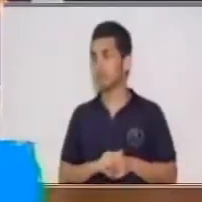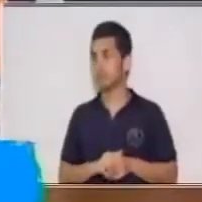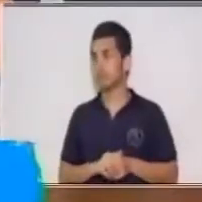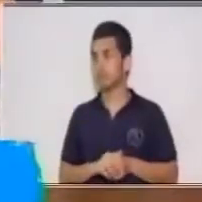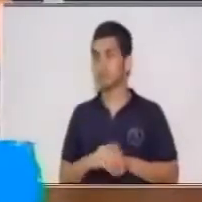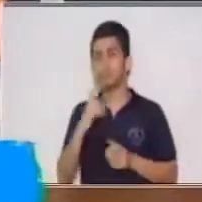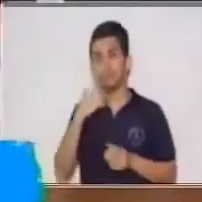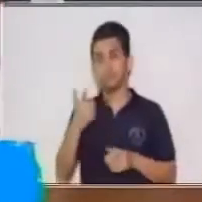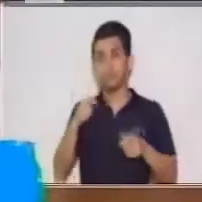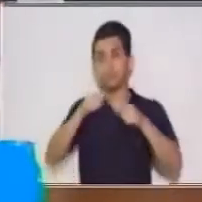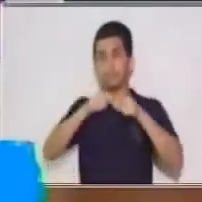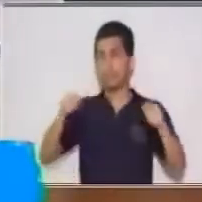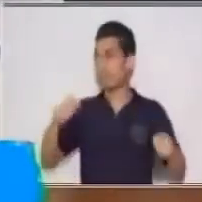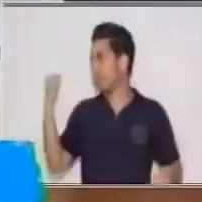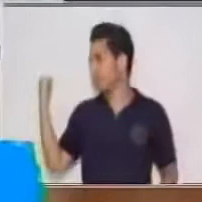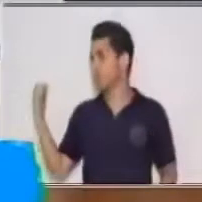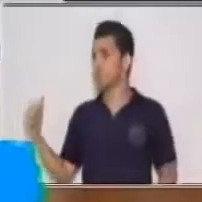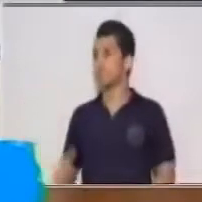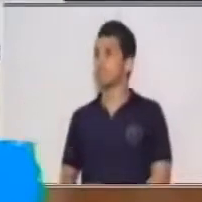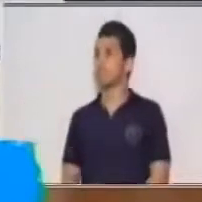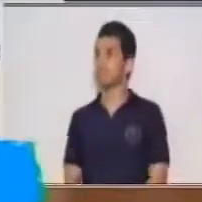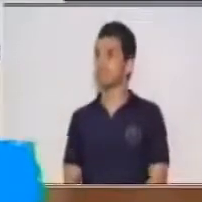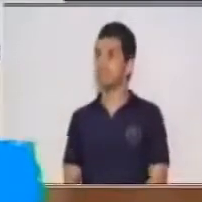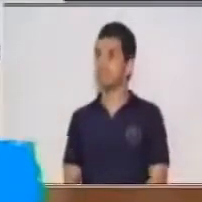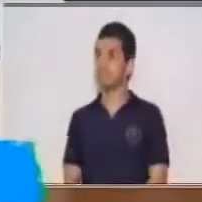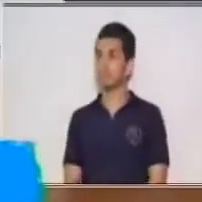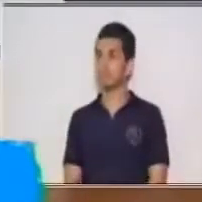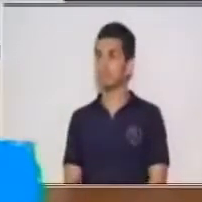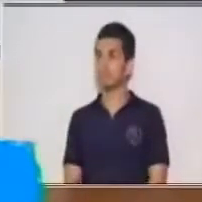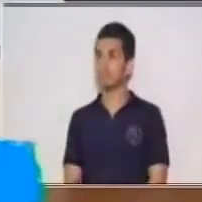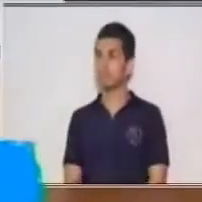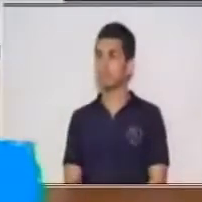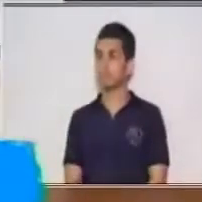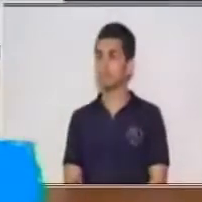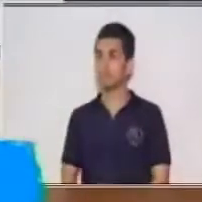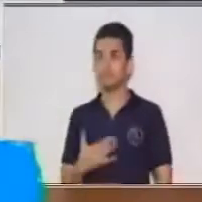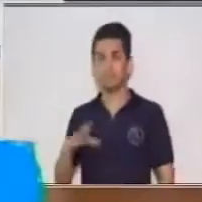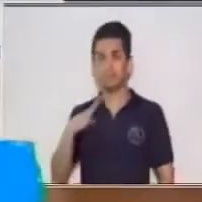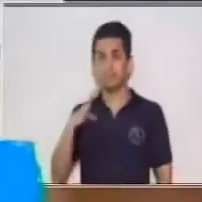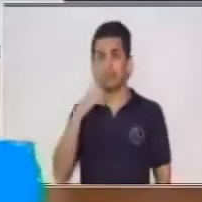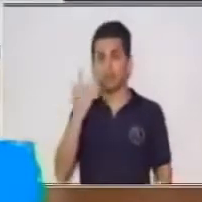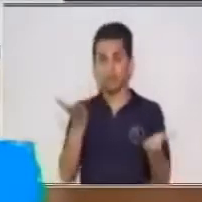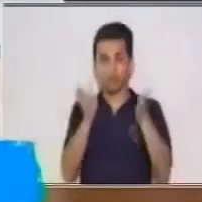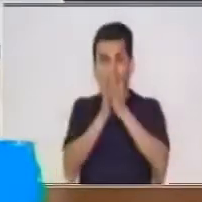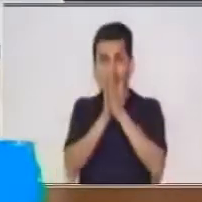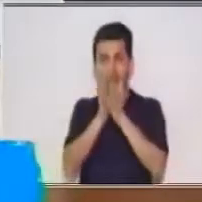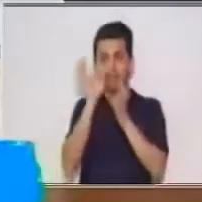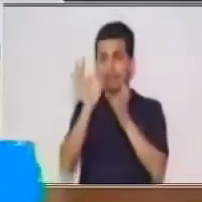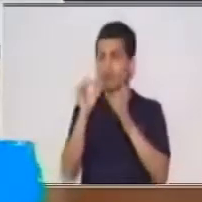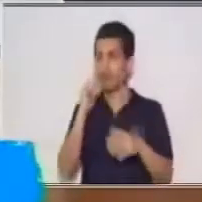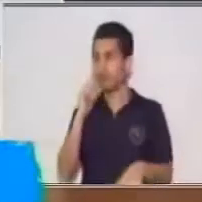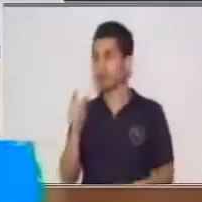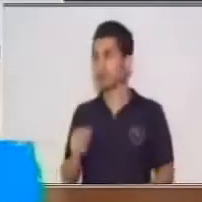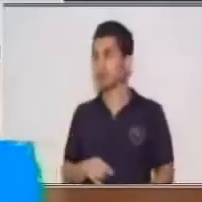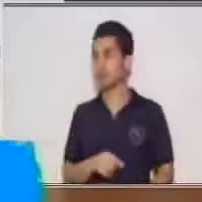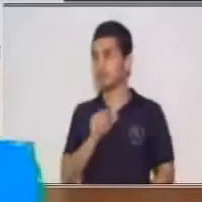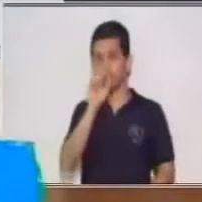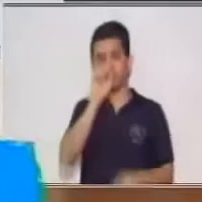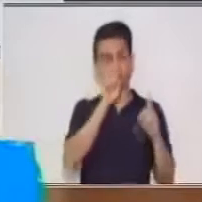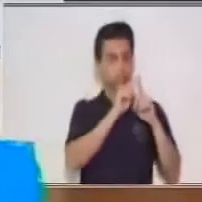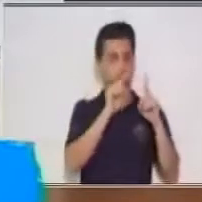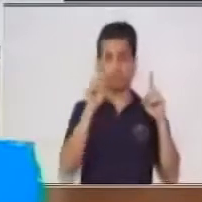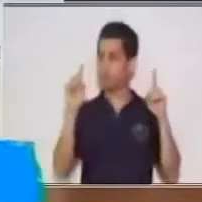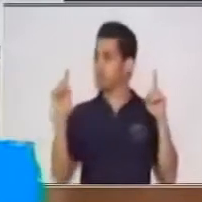medidas. En este caso yo ya lo tengo doblado a la mitad. Vamos a medir. De extremo a